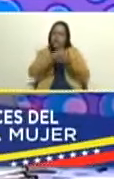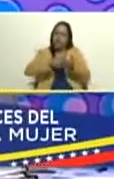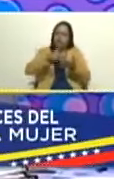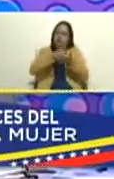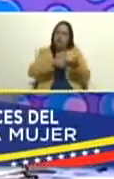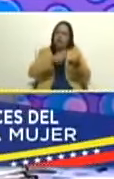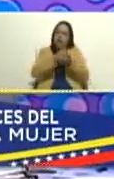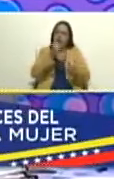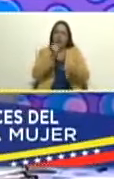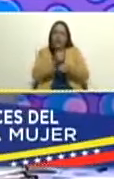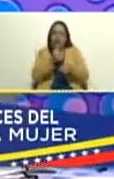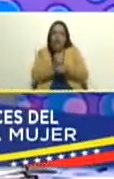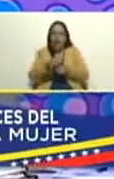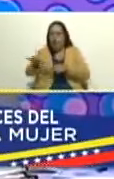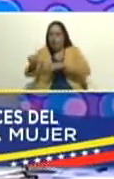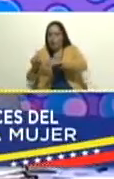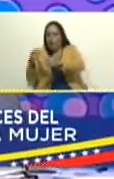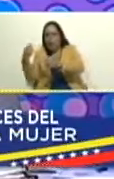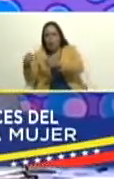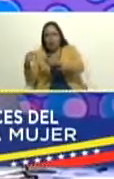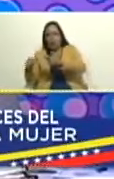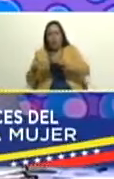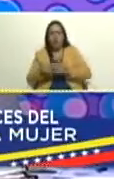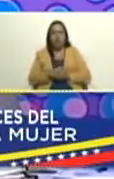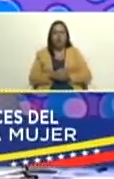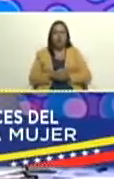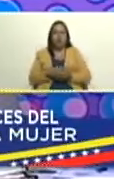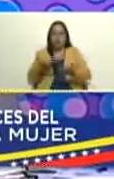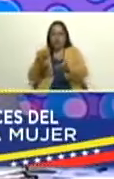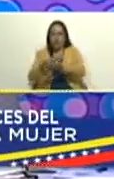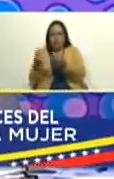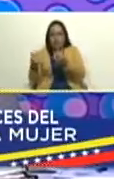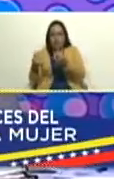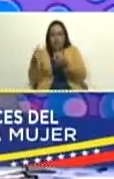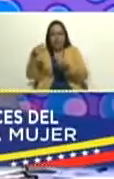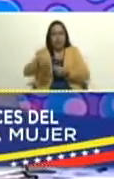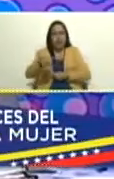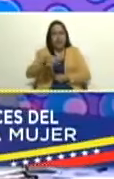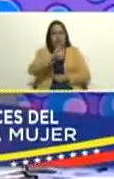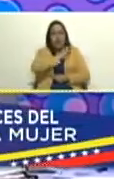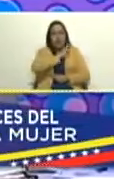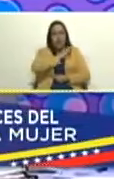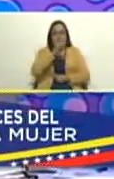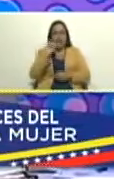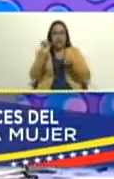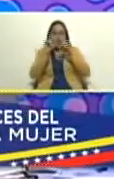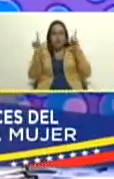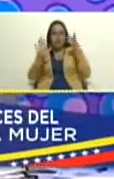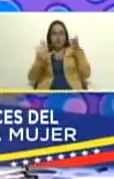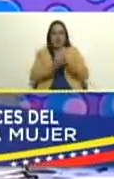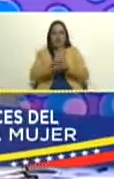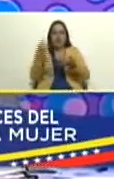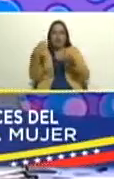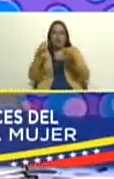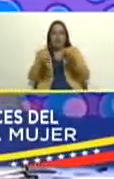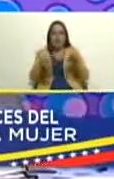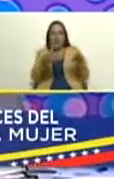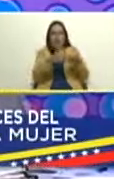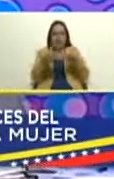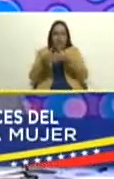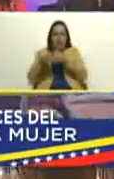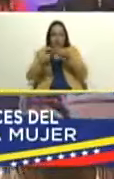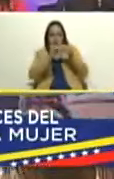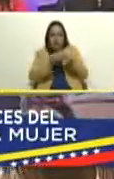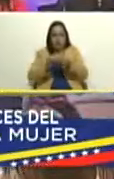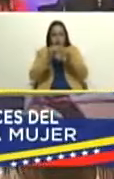Invirtiendo, comprando equipos. Y ahora para enero va a haber tremenda sorpresa de un conjunto de equipos que ya hemos